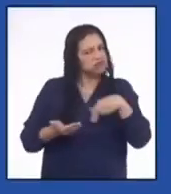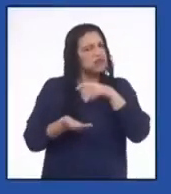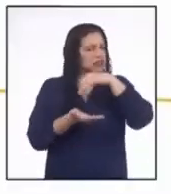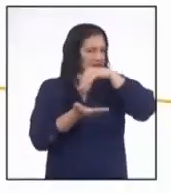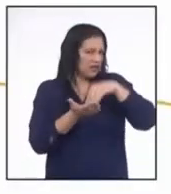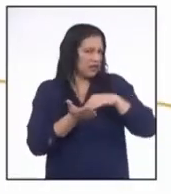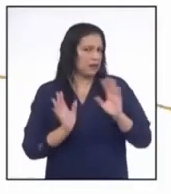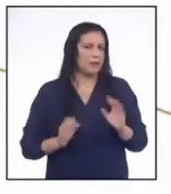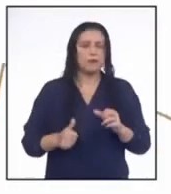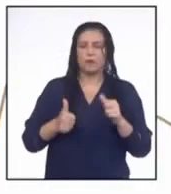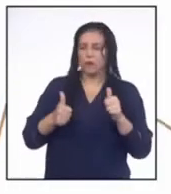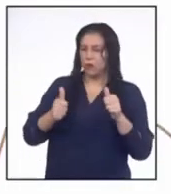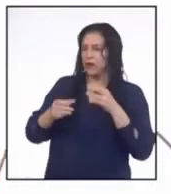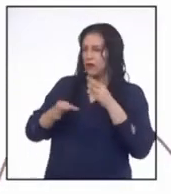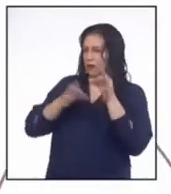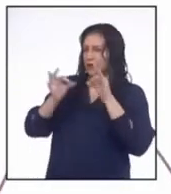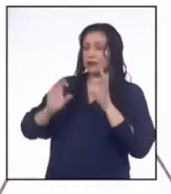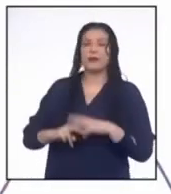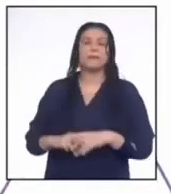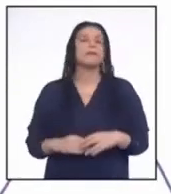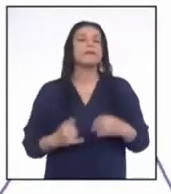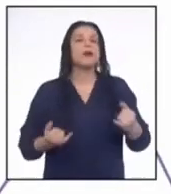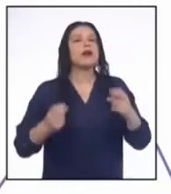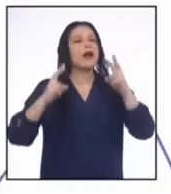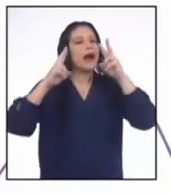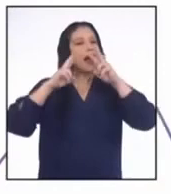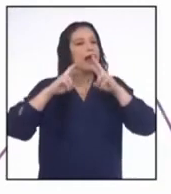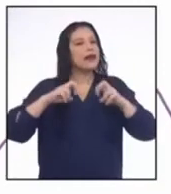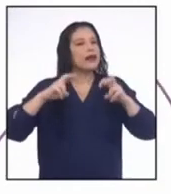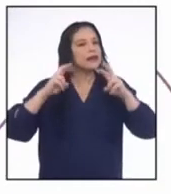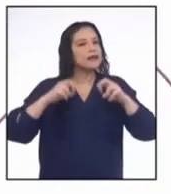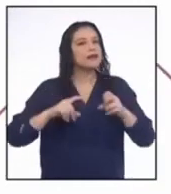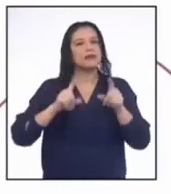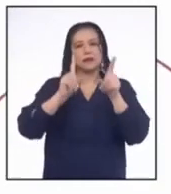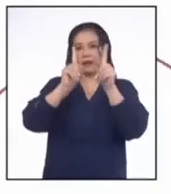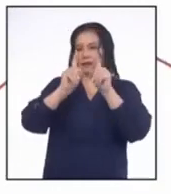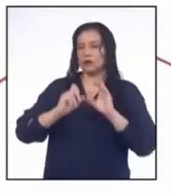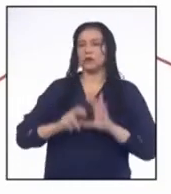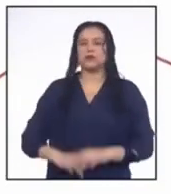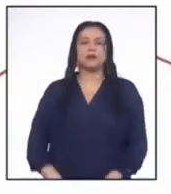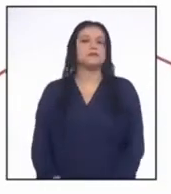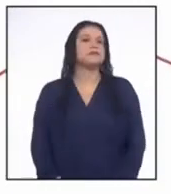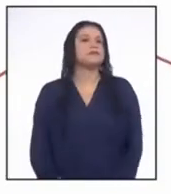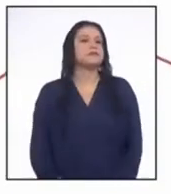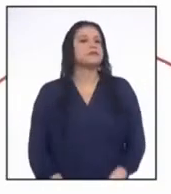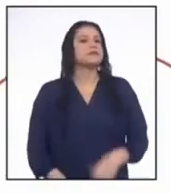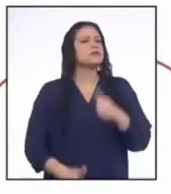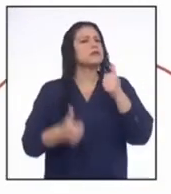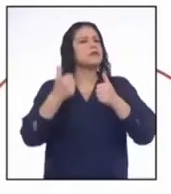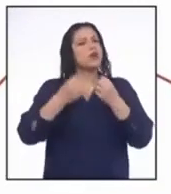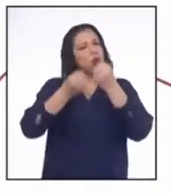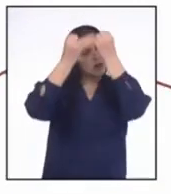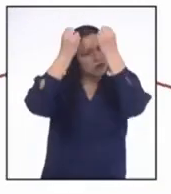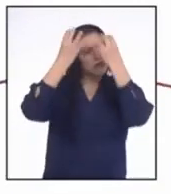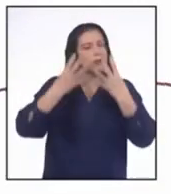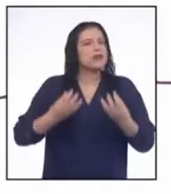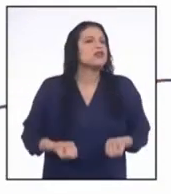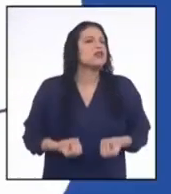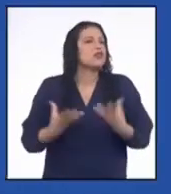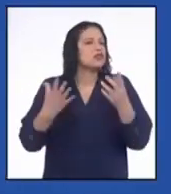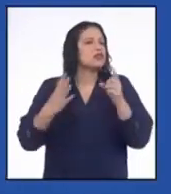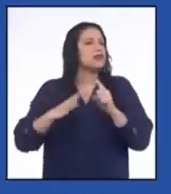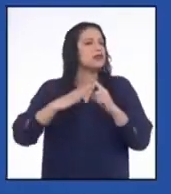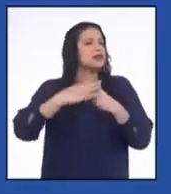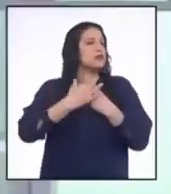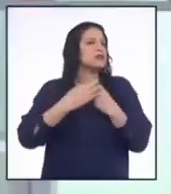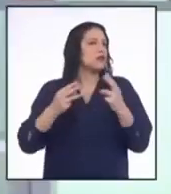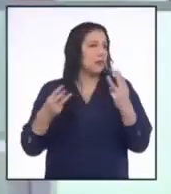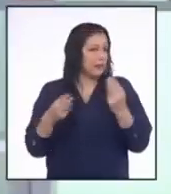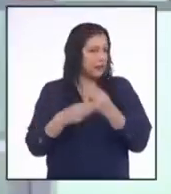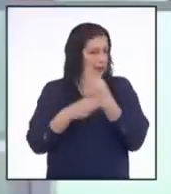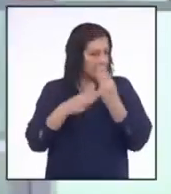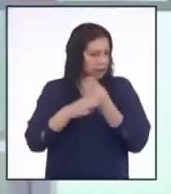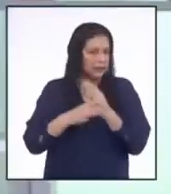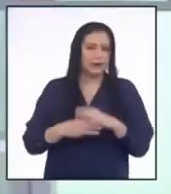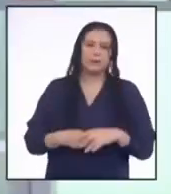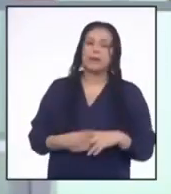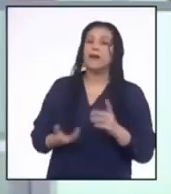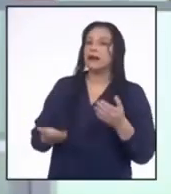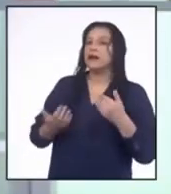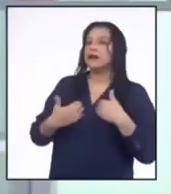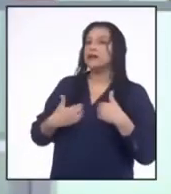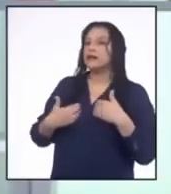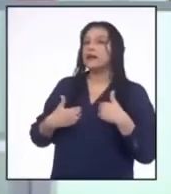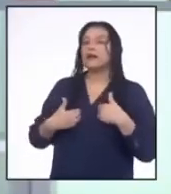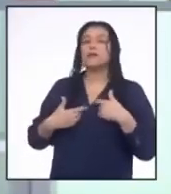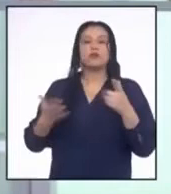argumento. Ahora analicemos la siguiente pregunta. ¿Qué datos nos proporciona la situación? Tenemos